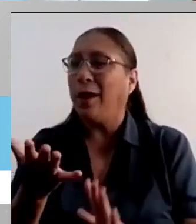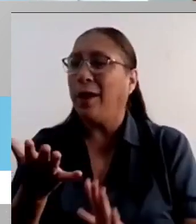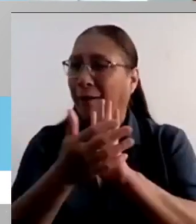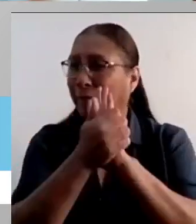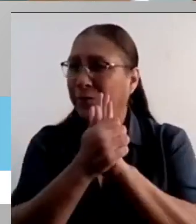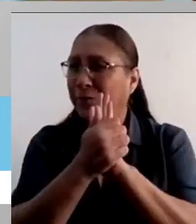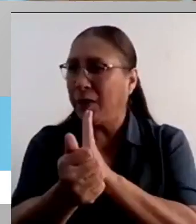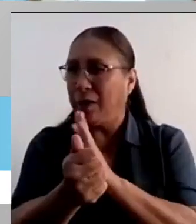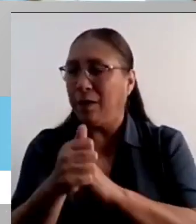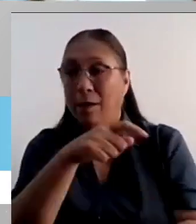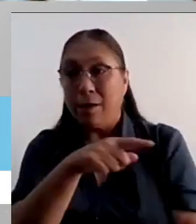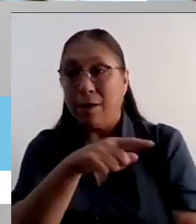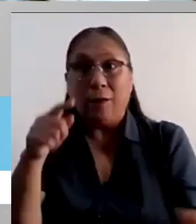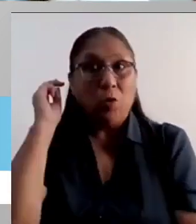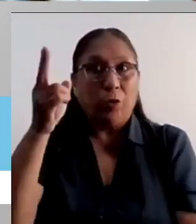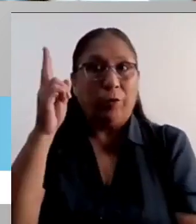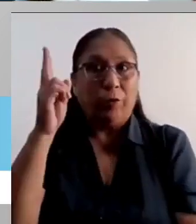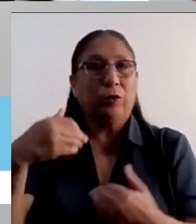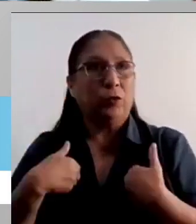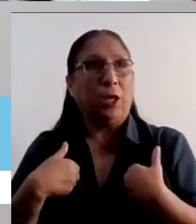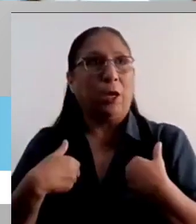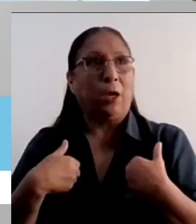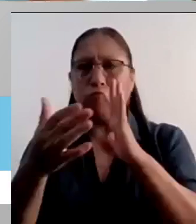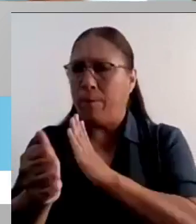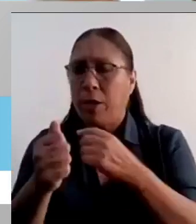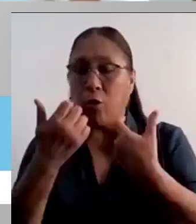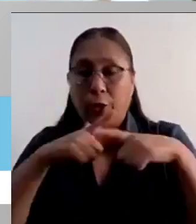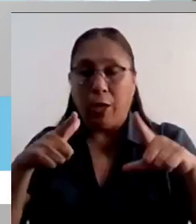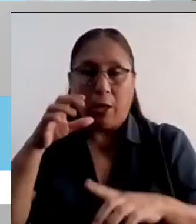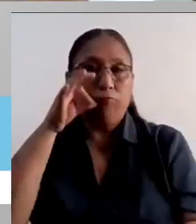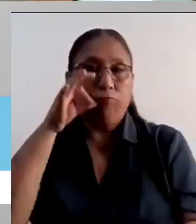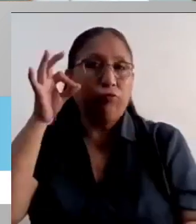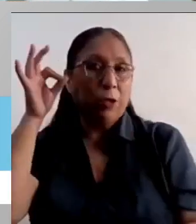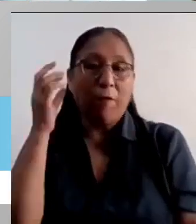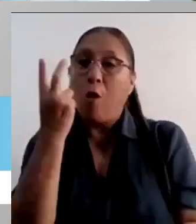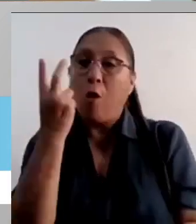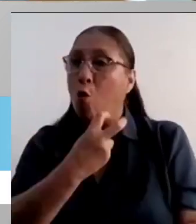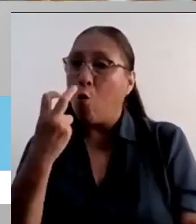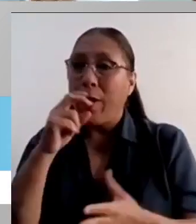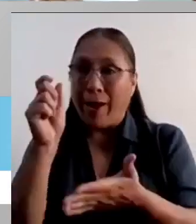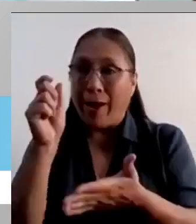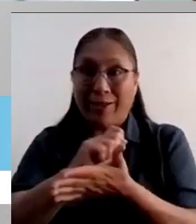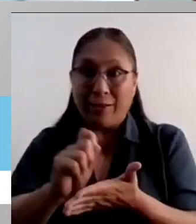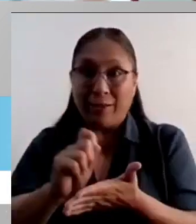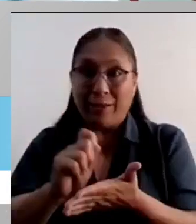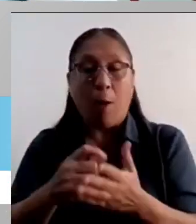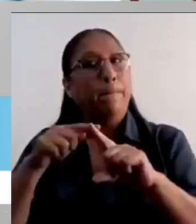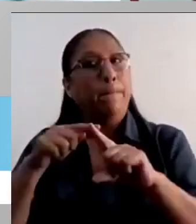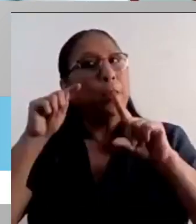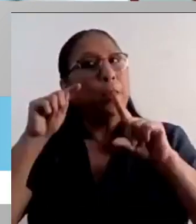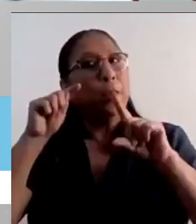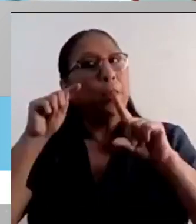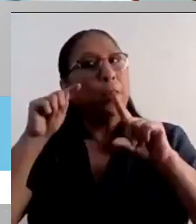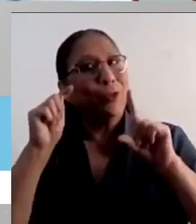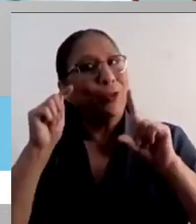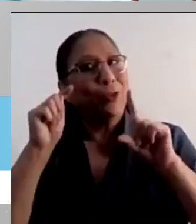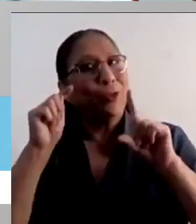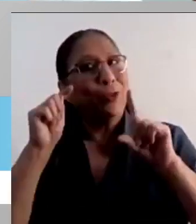docentes tengan dominio en la lengua indígena a nivel oral y escrito, pero también estén